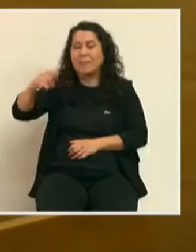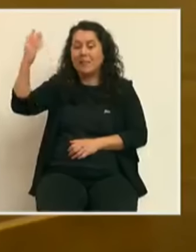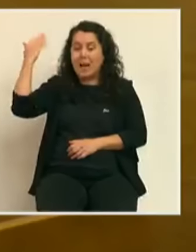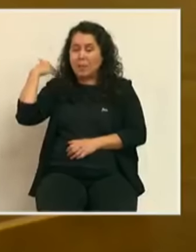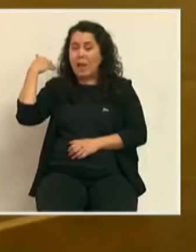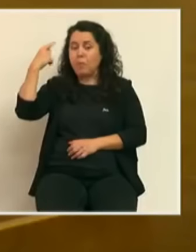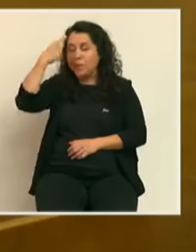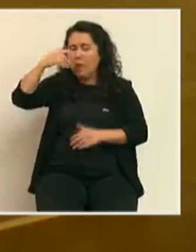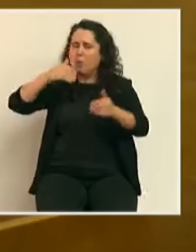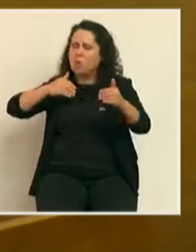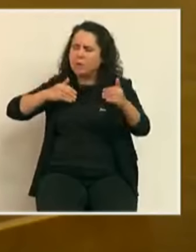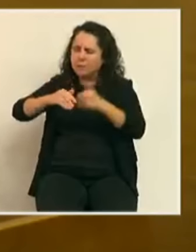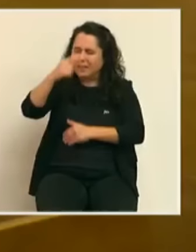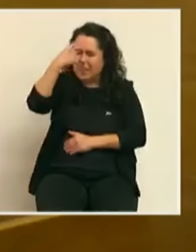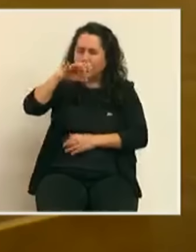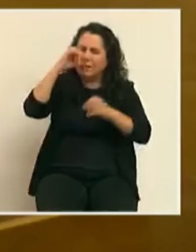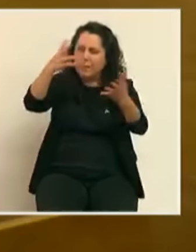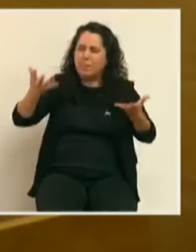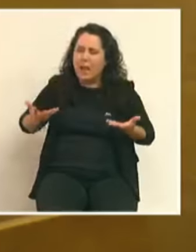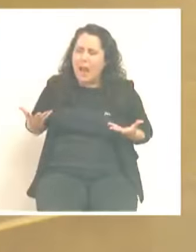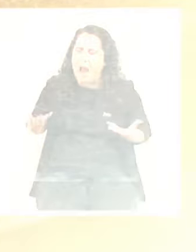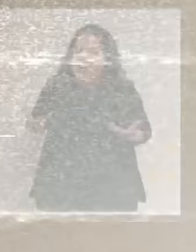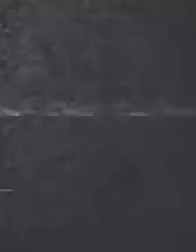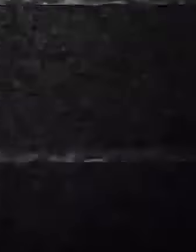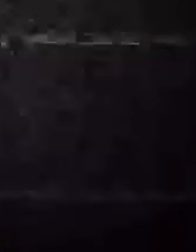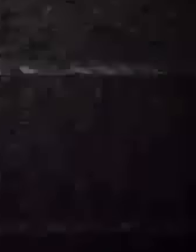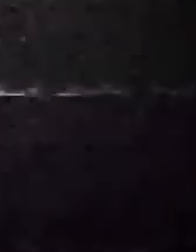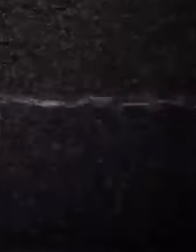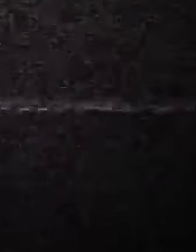siempre del costado de las personas que lo han perdido todo.